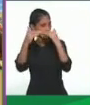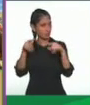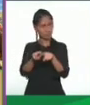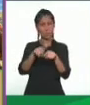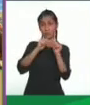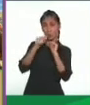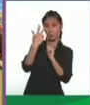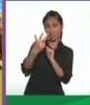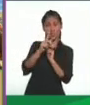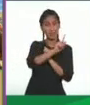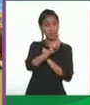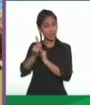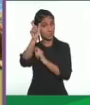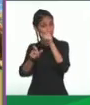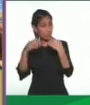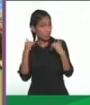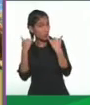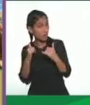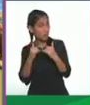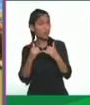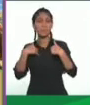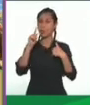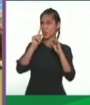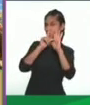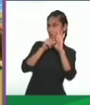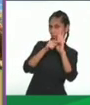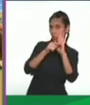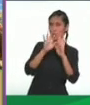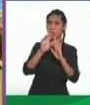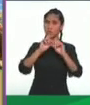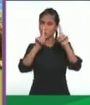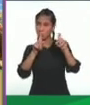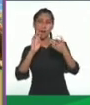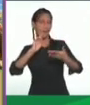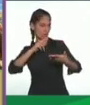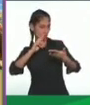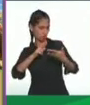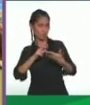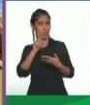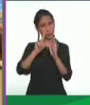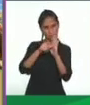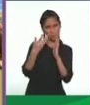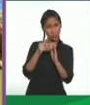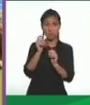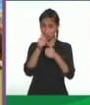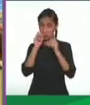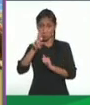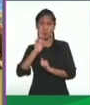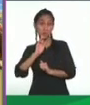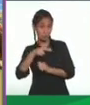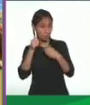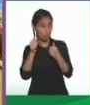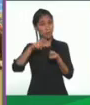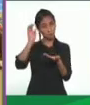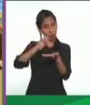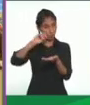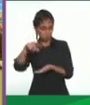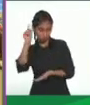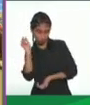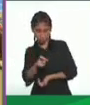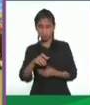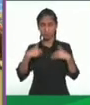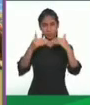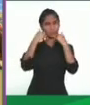3. Cada jugador tiene 1 minuto como máximo para resolver la pregunta. Y si contesta correctamente, puede tirar el dado una vez más. Número